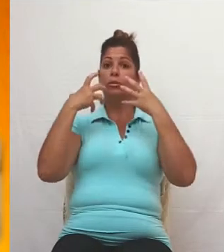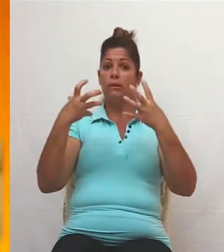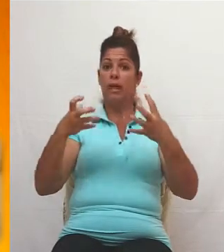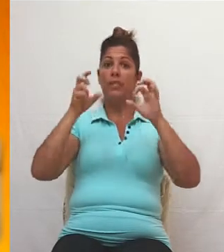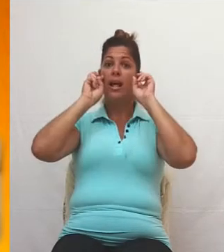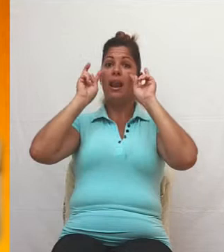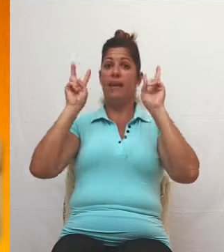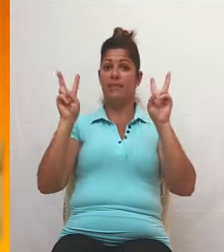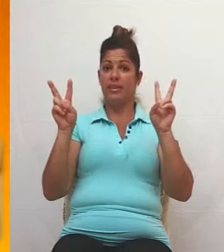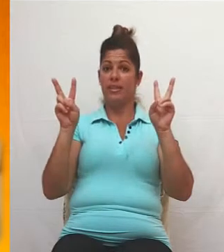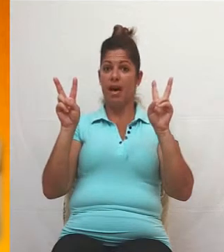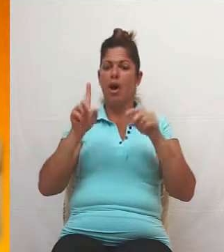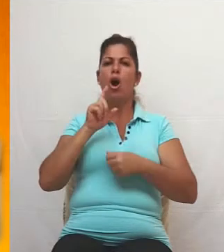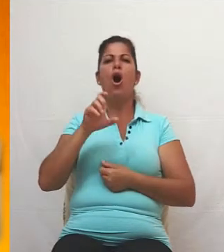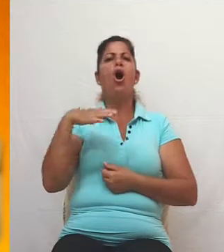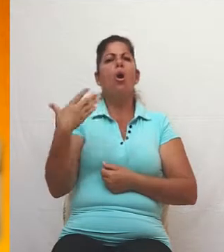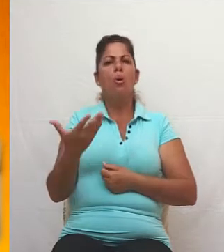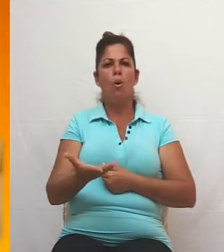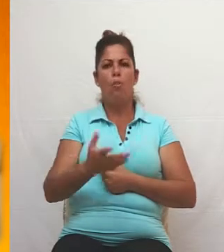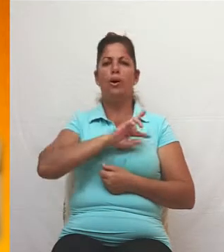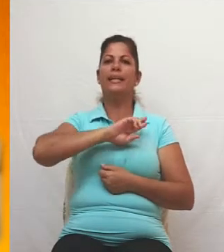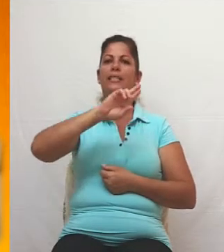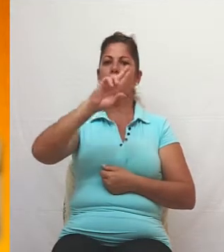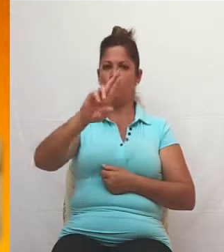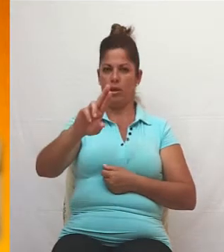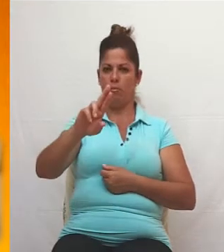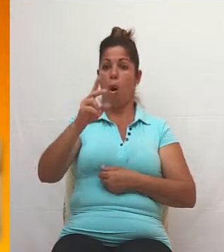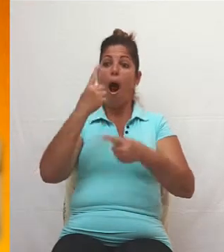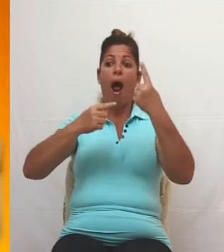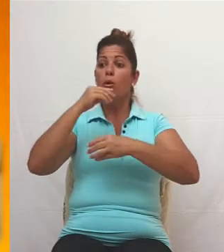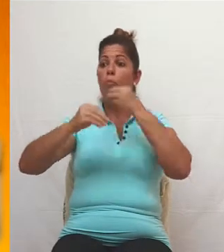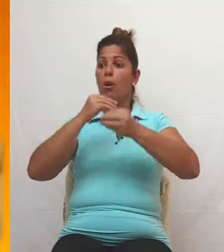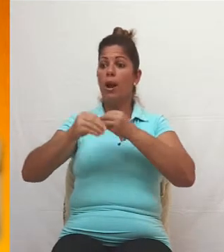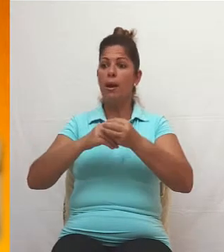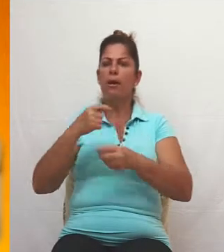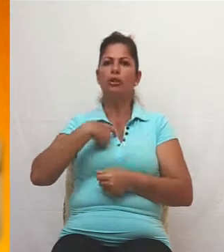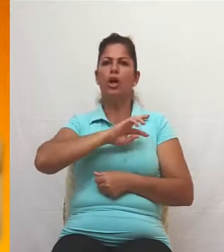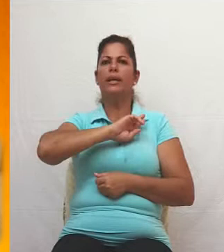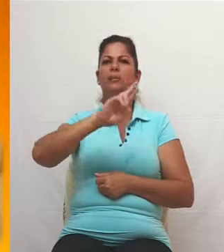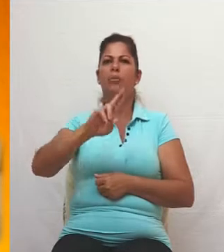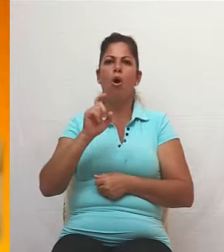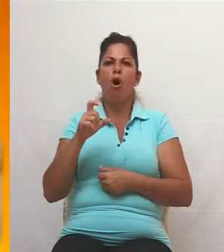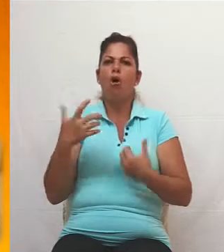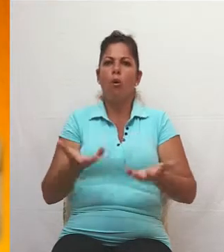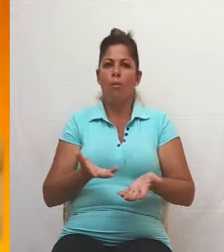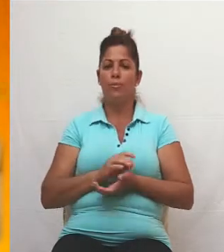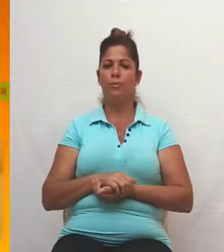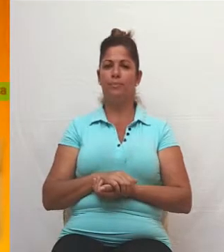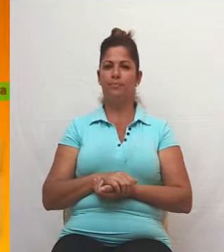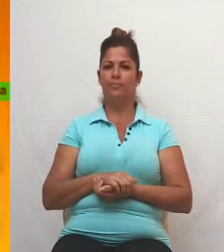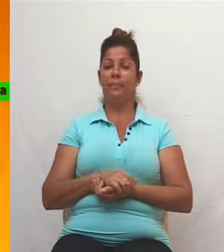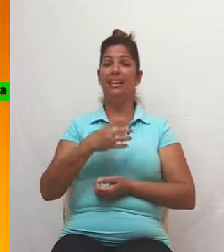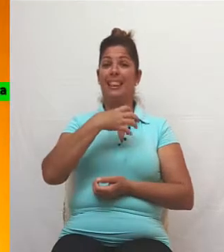lo que más importa en la vida es como respondemos a lo que nos sucede en ella